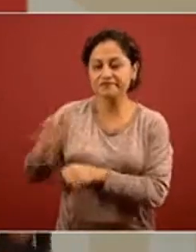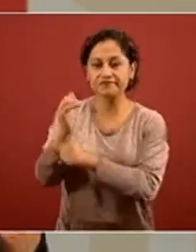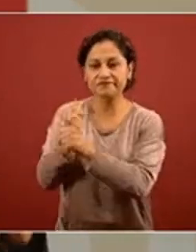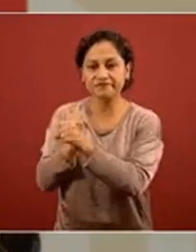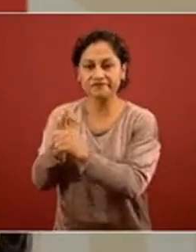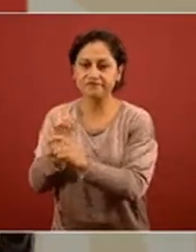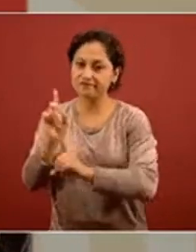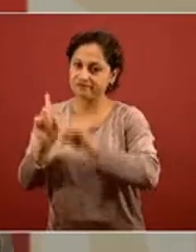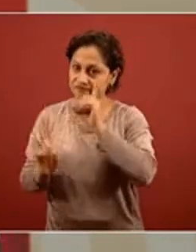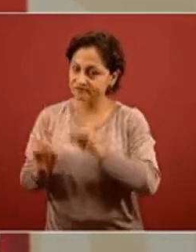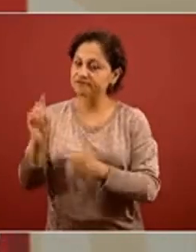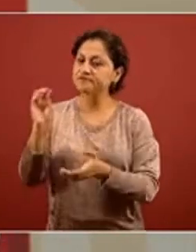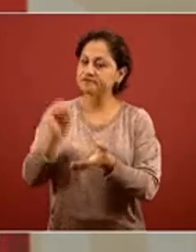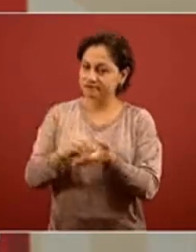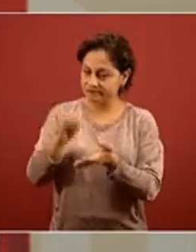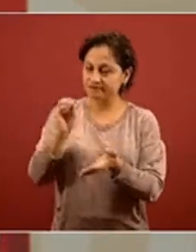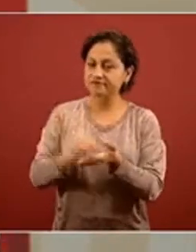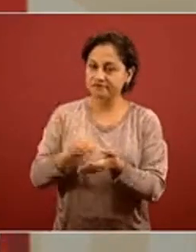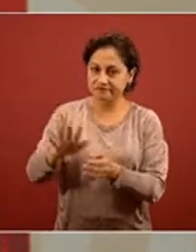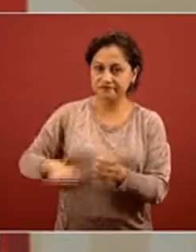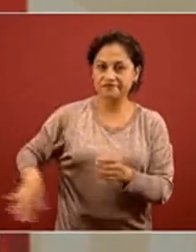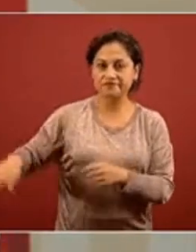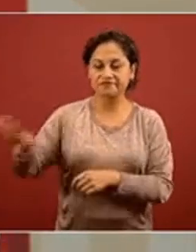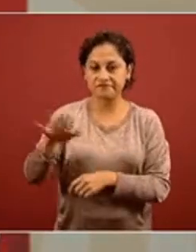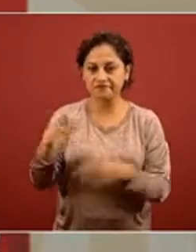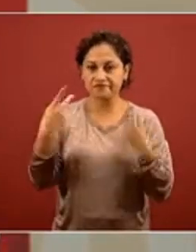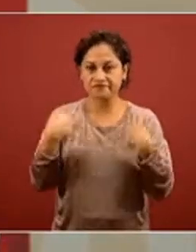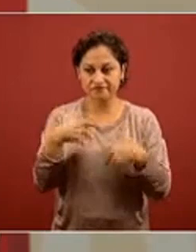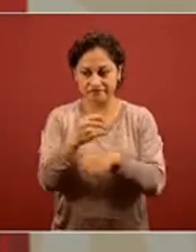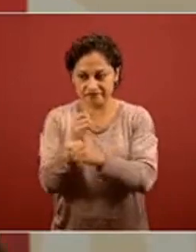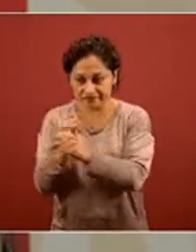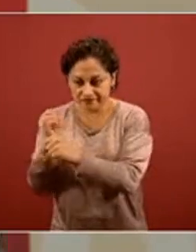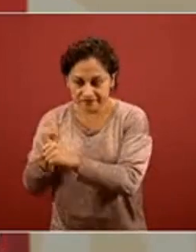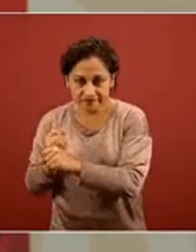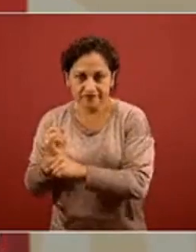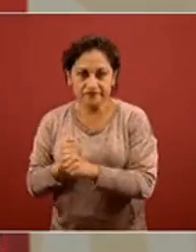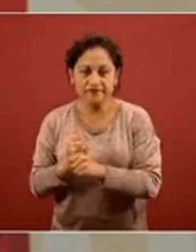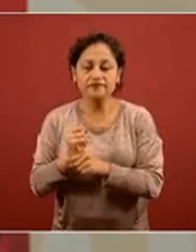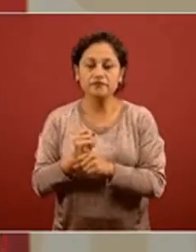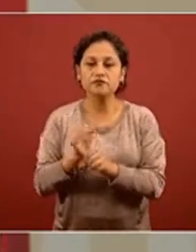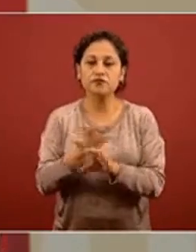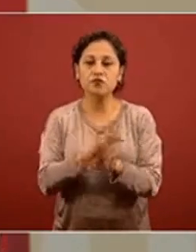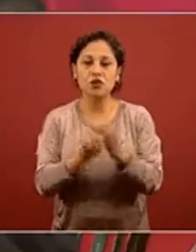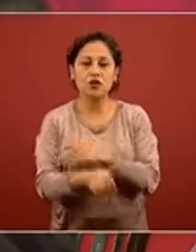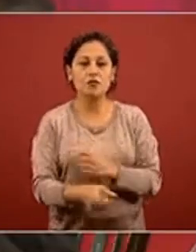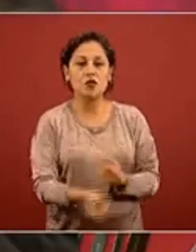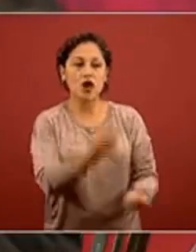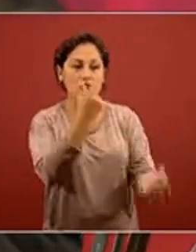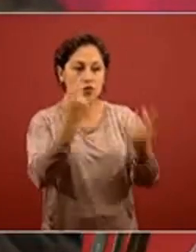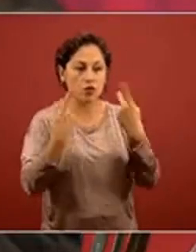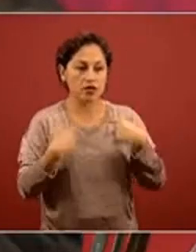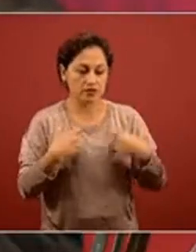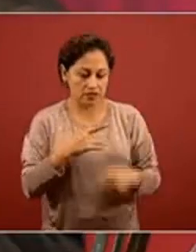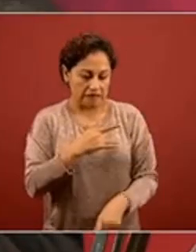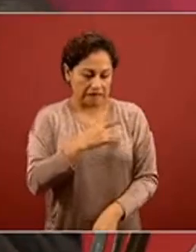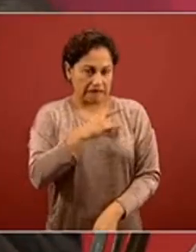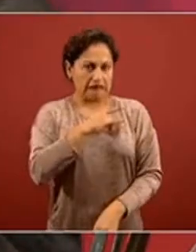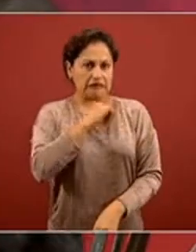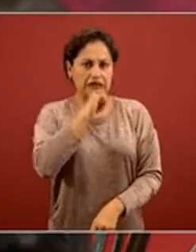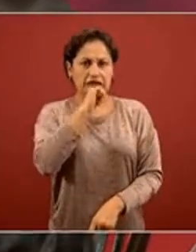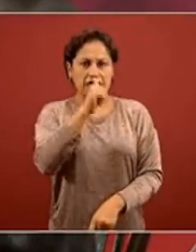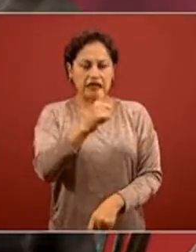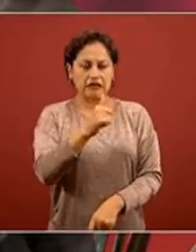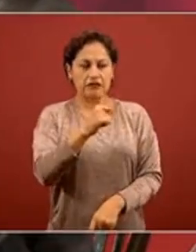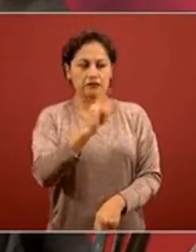o proporción de personas asintomáticas que podrían transmitir. Y entonces por eso ustedes ven un día que